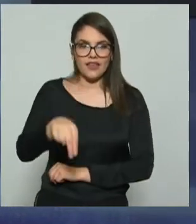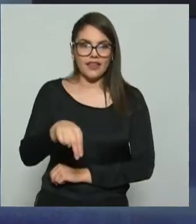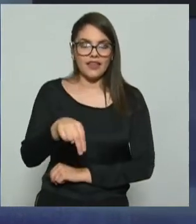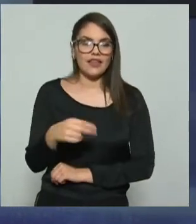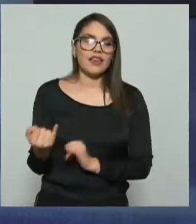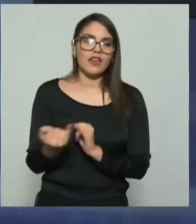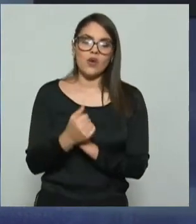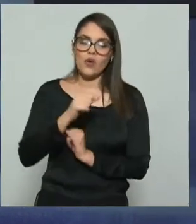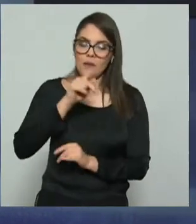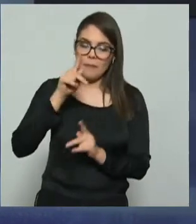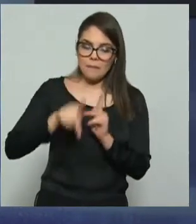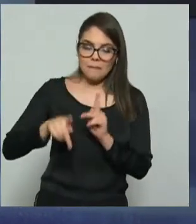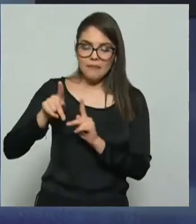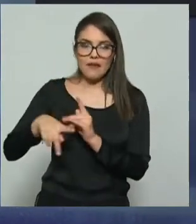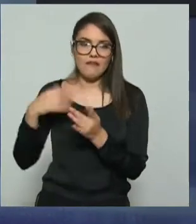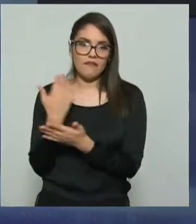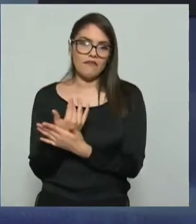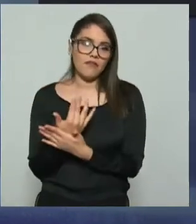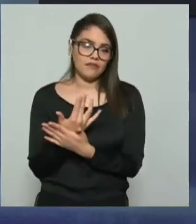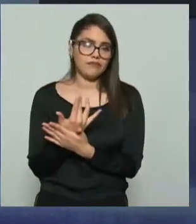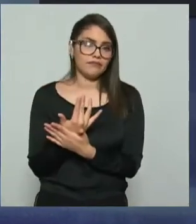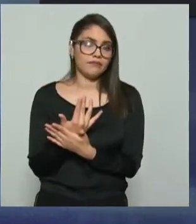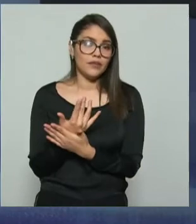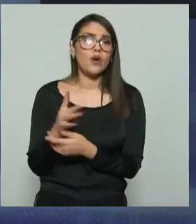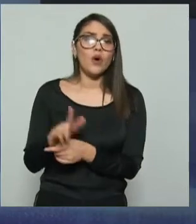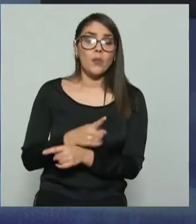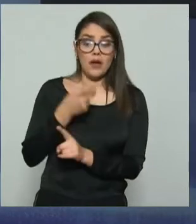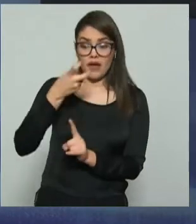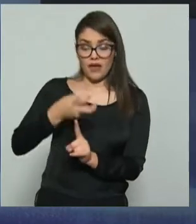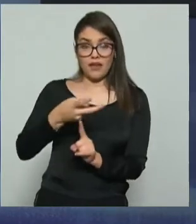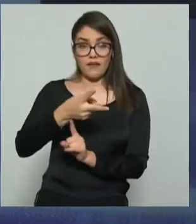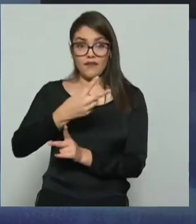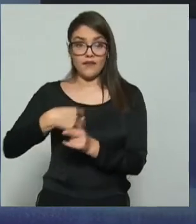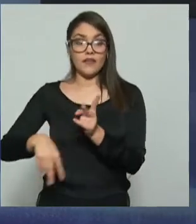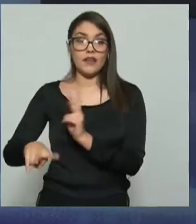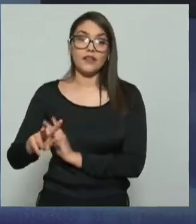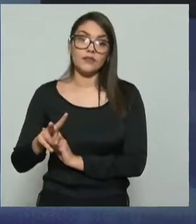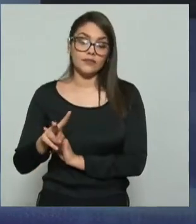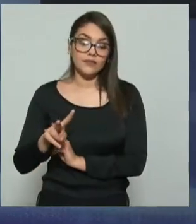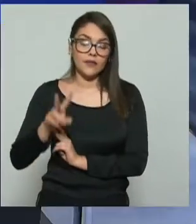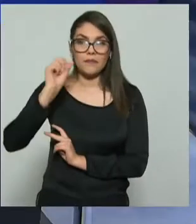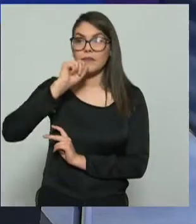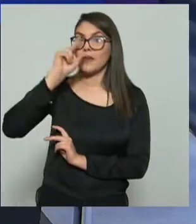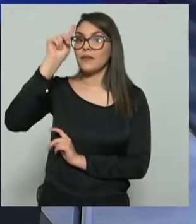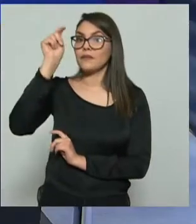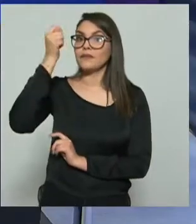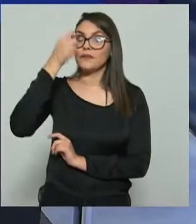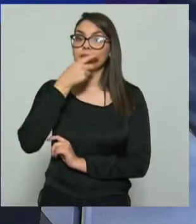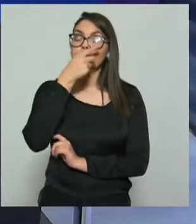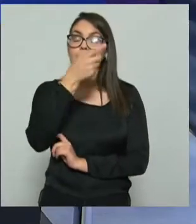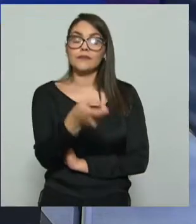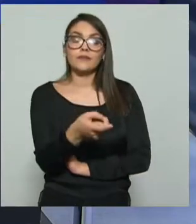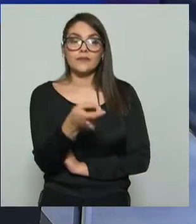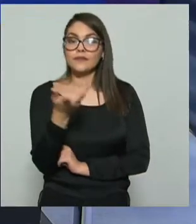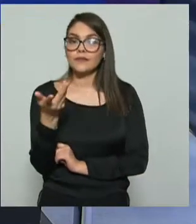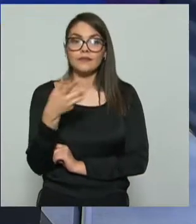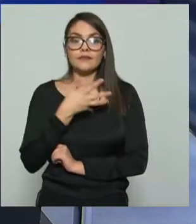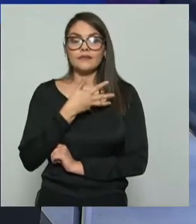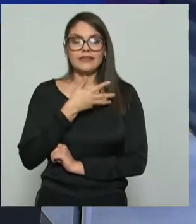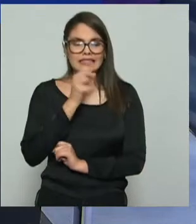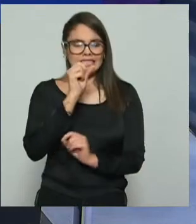pendiente que tenemos que sacar cuanto antes. ¿Por qué? Porque de esta condición técnica o tecnológica que se está dando, es una línea